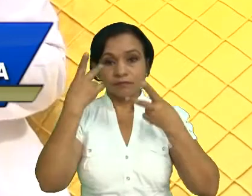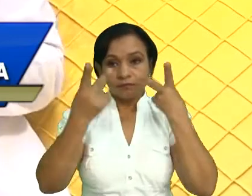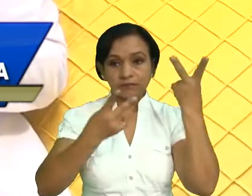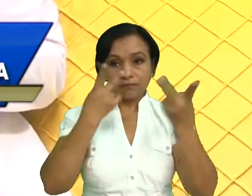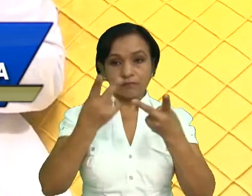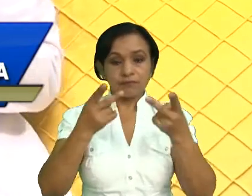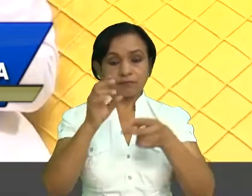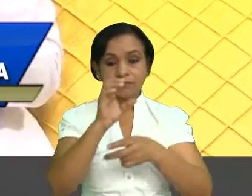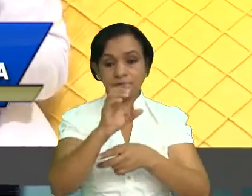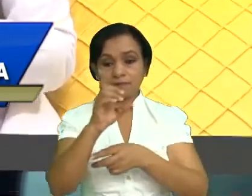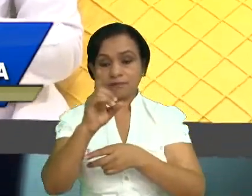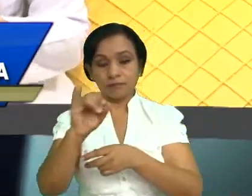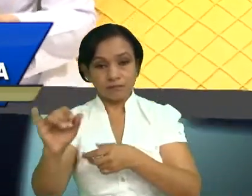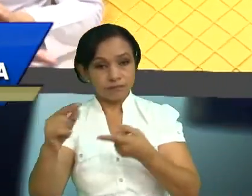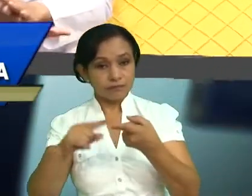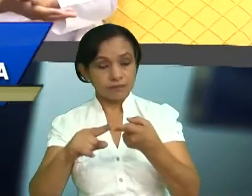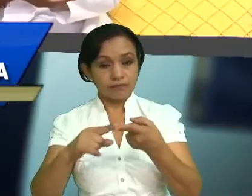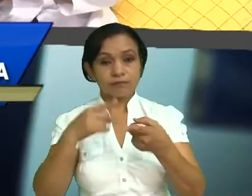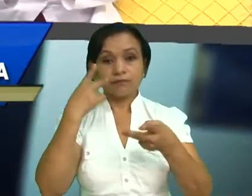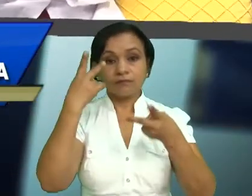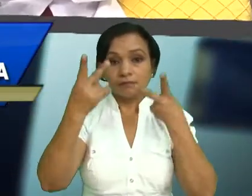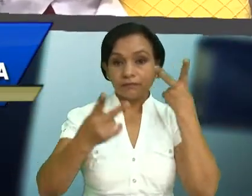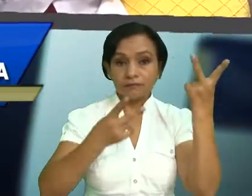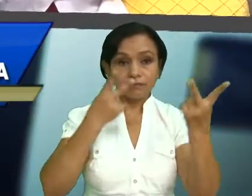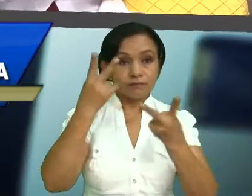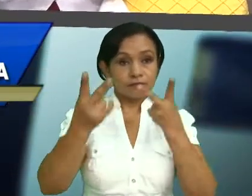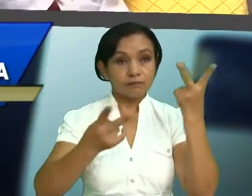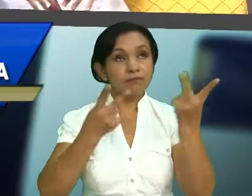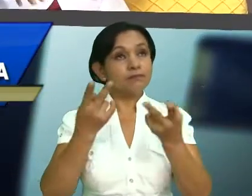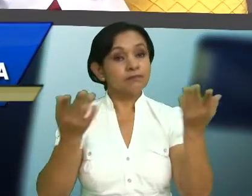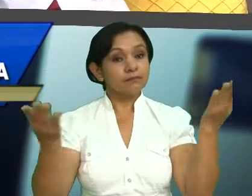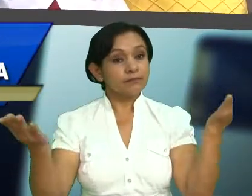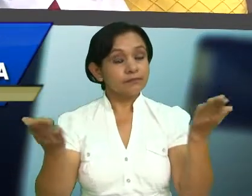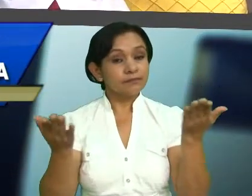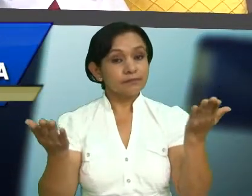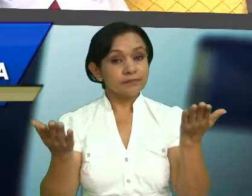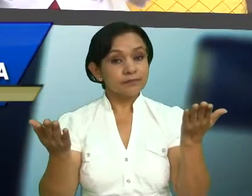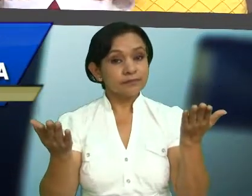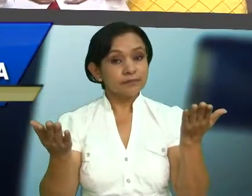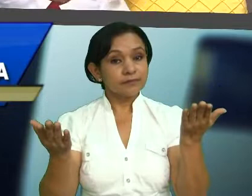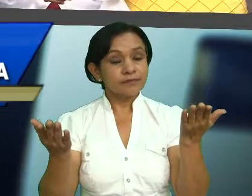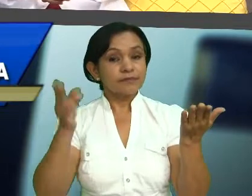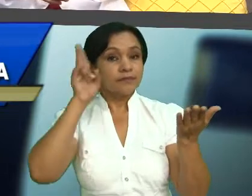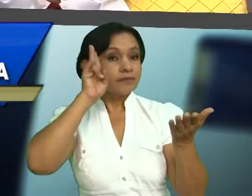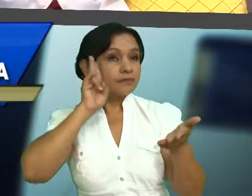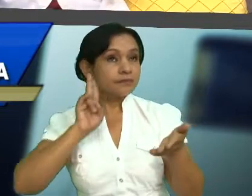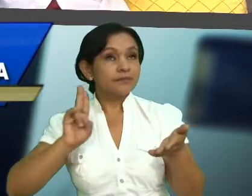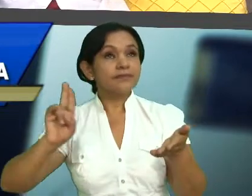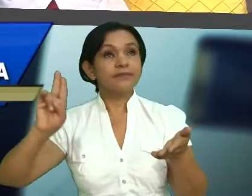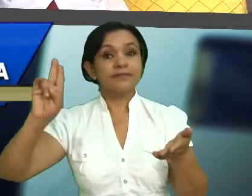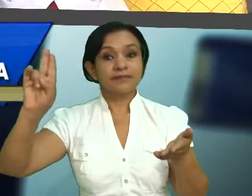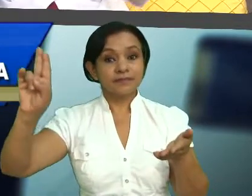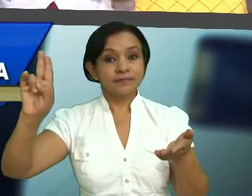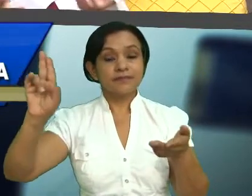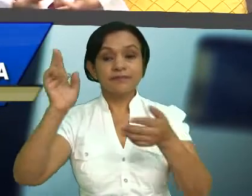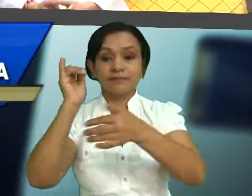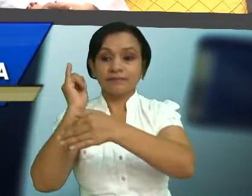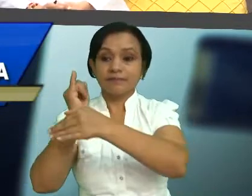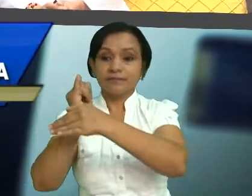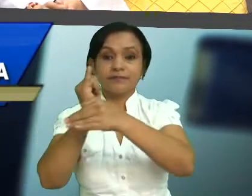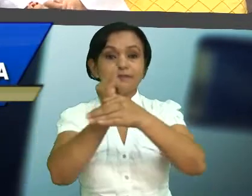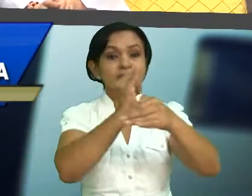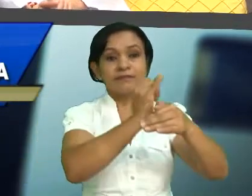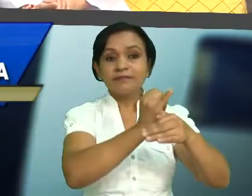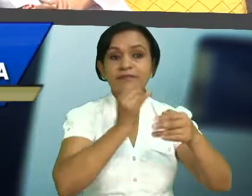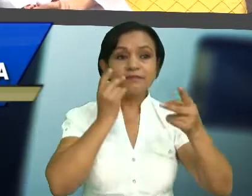CDI, hacemos visitas, ¿verdad?, en la parte de las universidades, en las iglesias